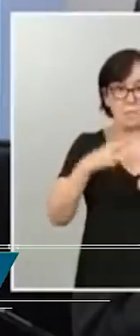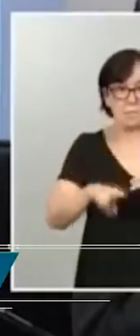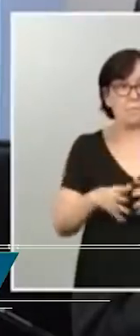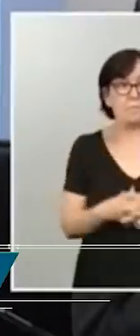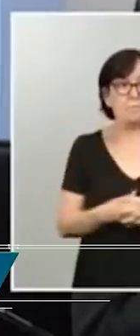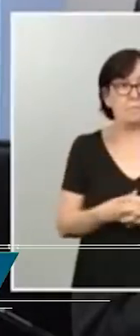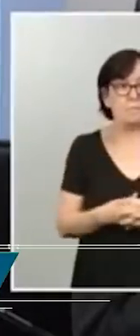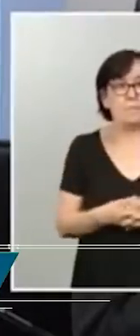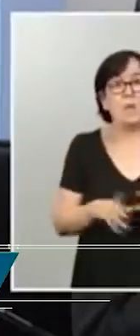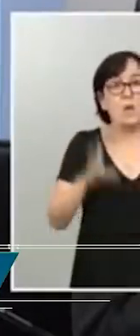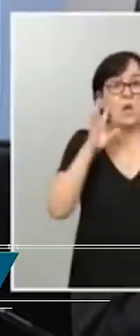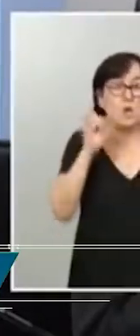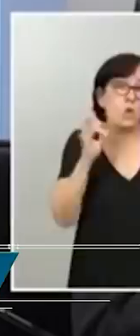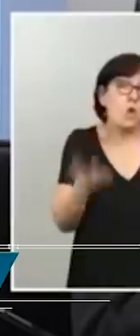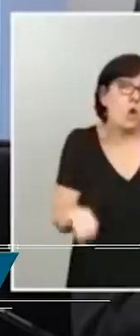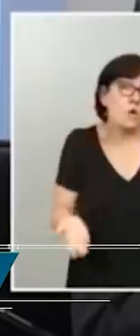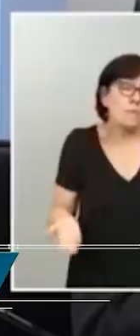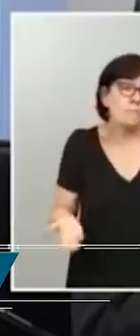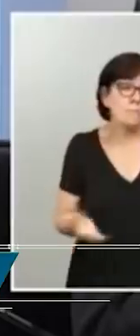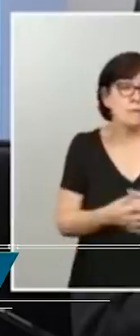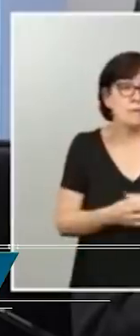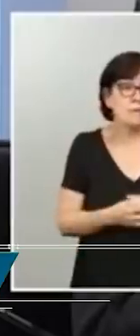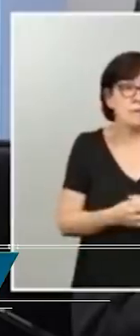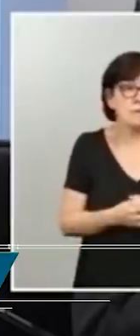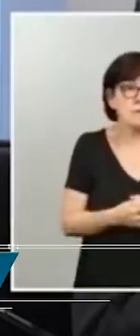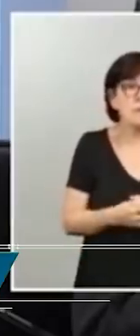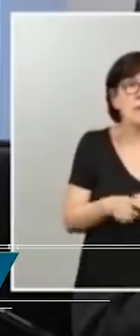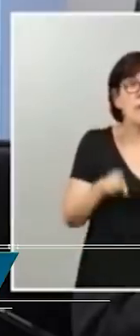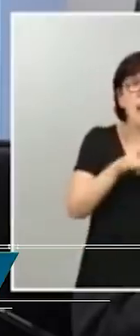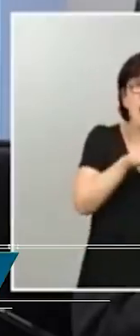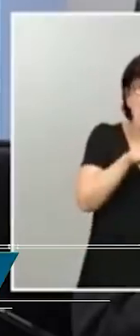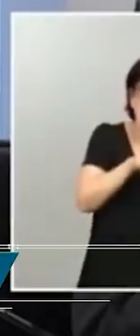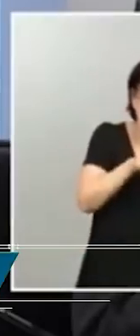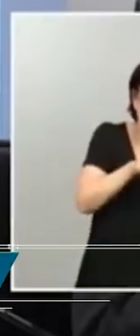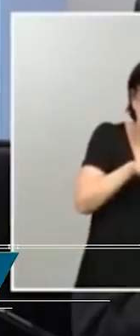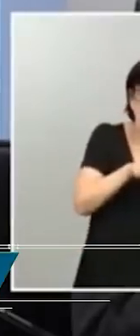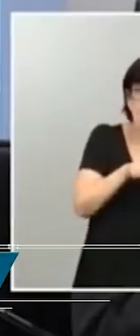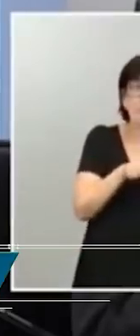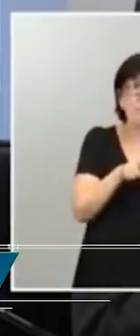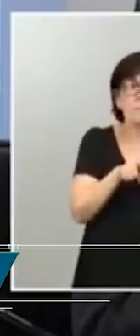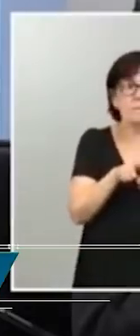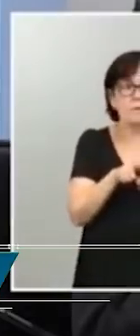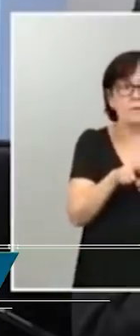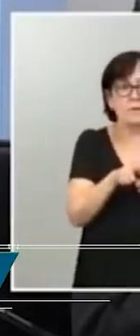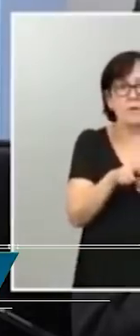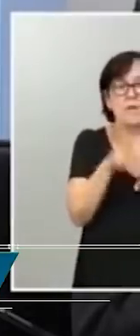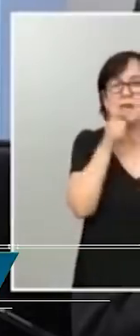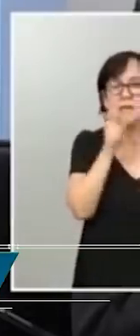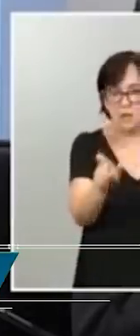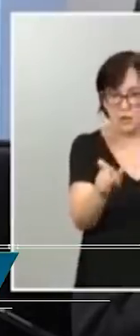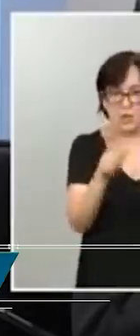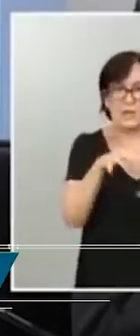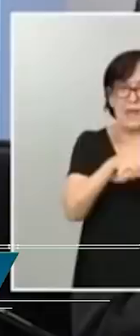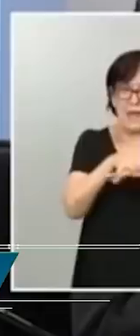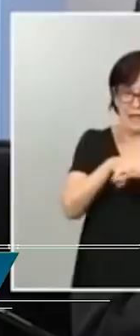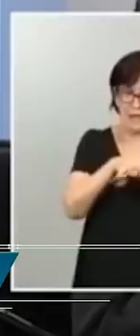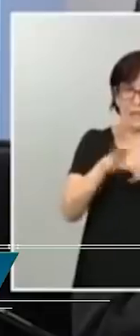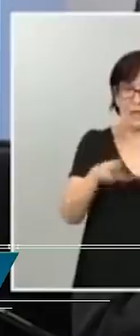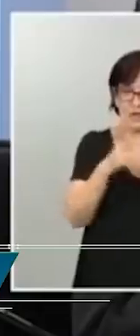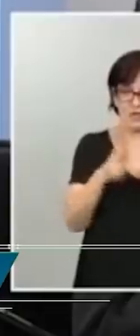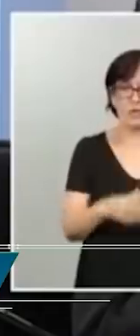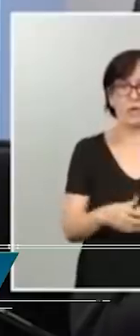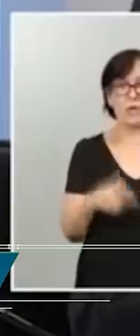usted se calienta con él y si quiere le dejo mi despacho para que se entienda con él nadie dijo nada bueno que hay diario como siempre los únicos